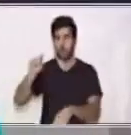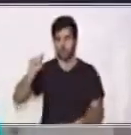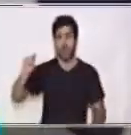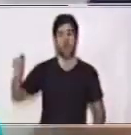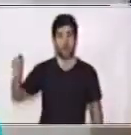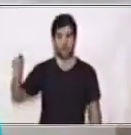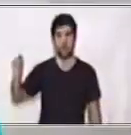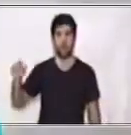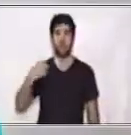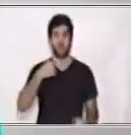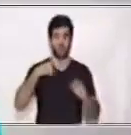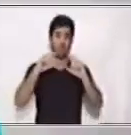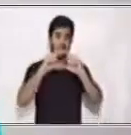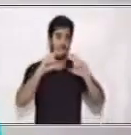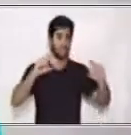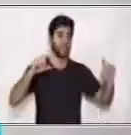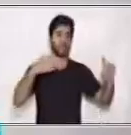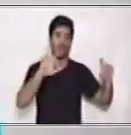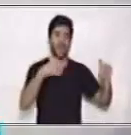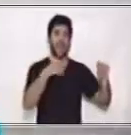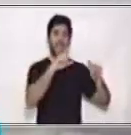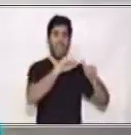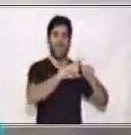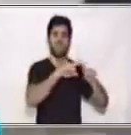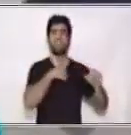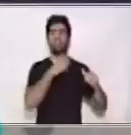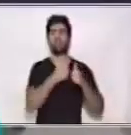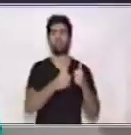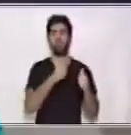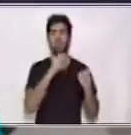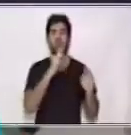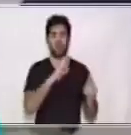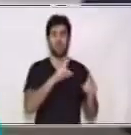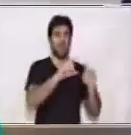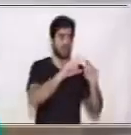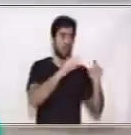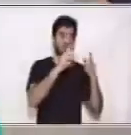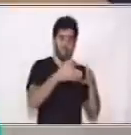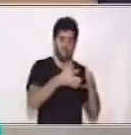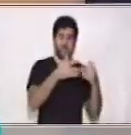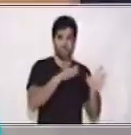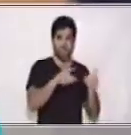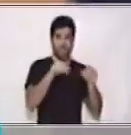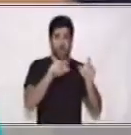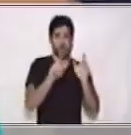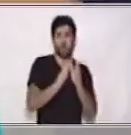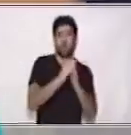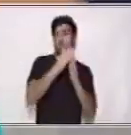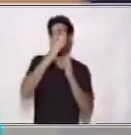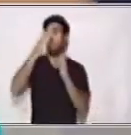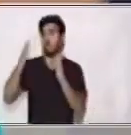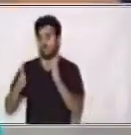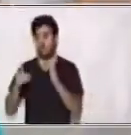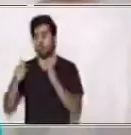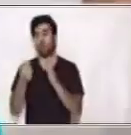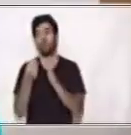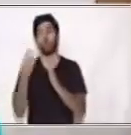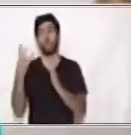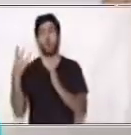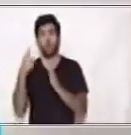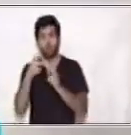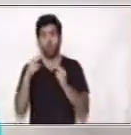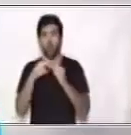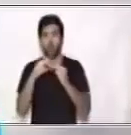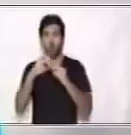los términos que tenía con la literal X de un lado de la ecuación, y ahora todos los que tienen cantidades conocidas los voy a